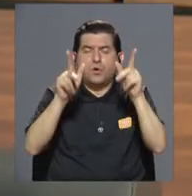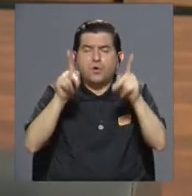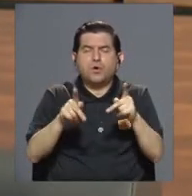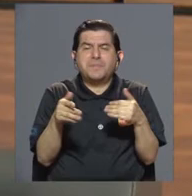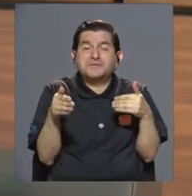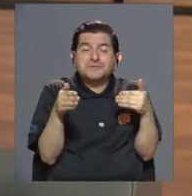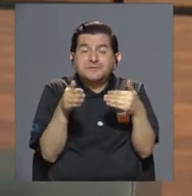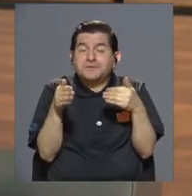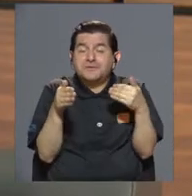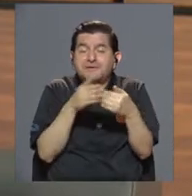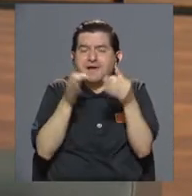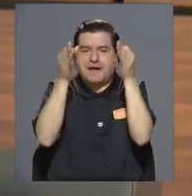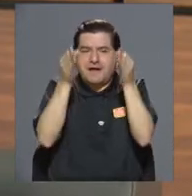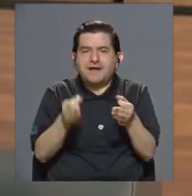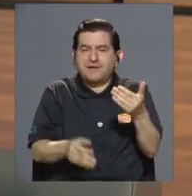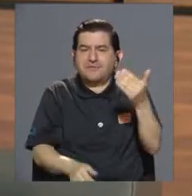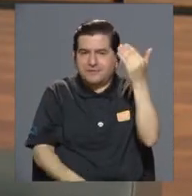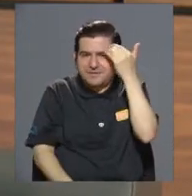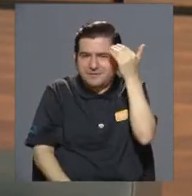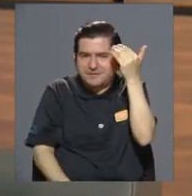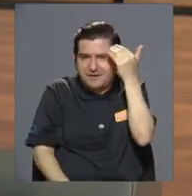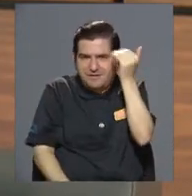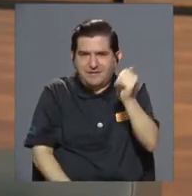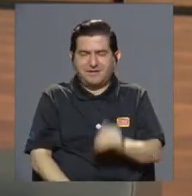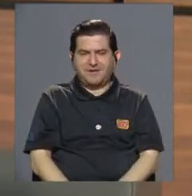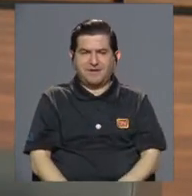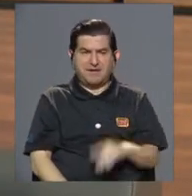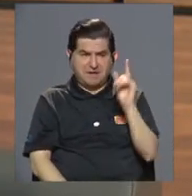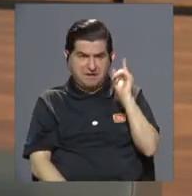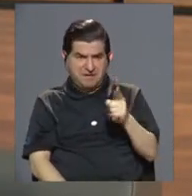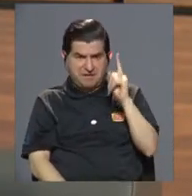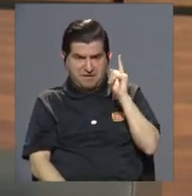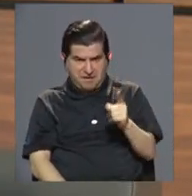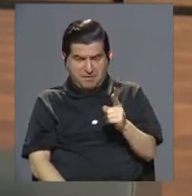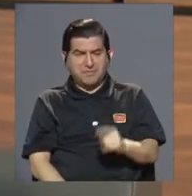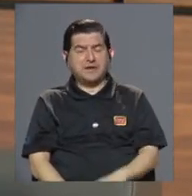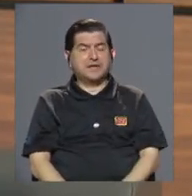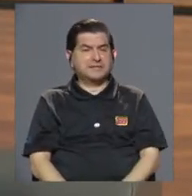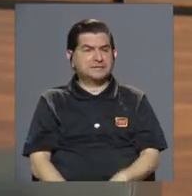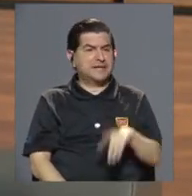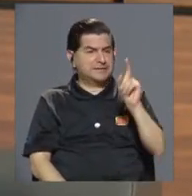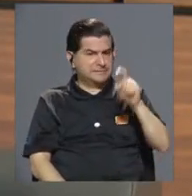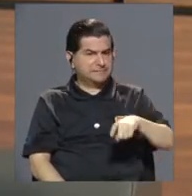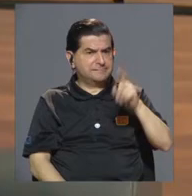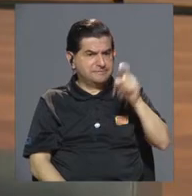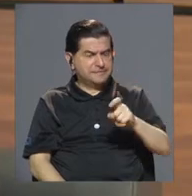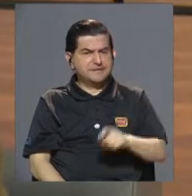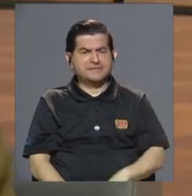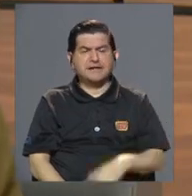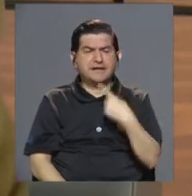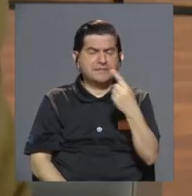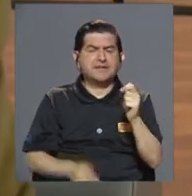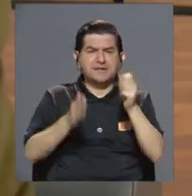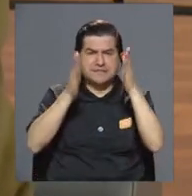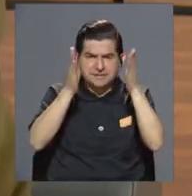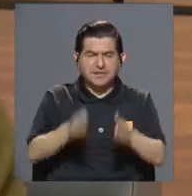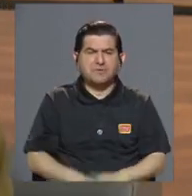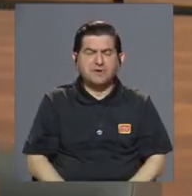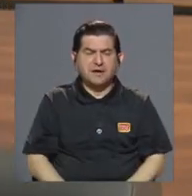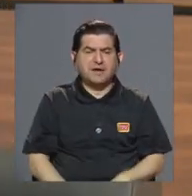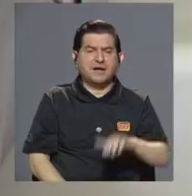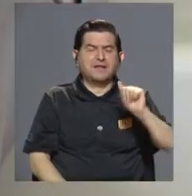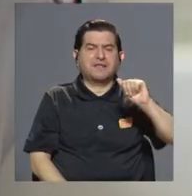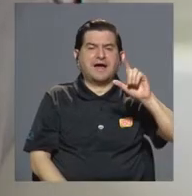muy allegada a la corte puede tener, esas amenazas son muy cuidadas, muy, como dicen los abogados, muy ad